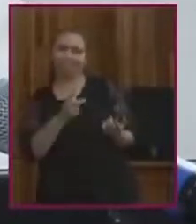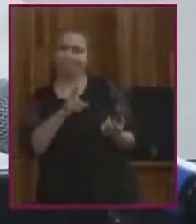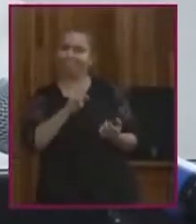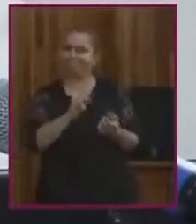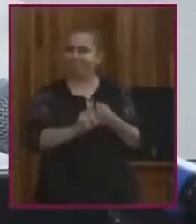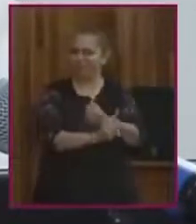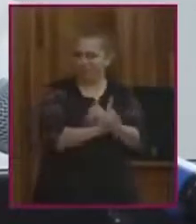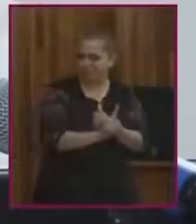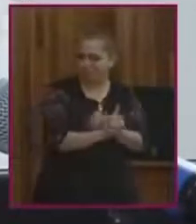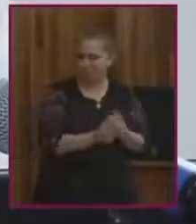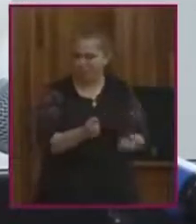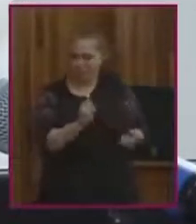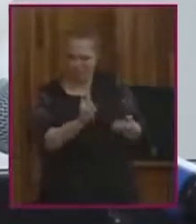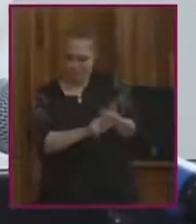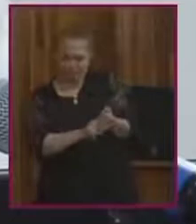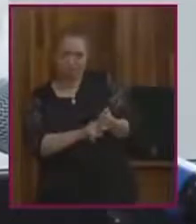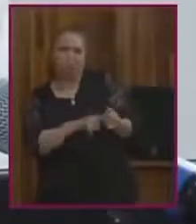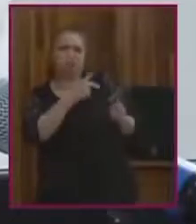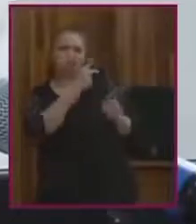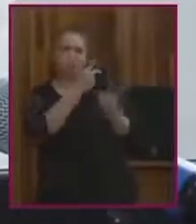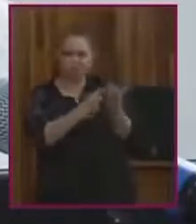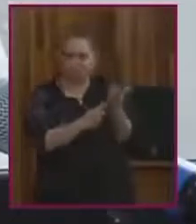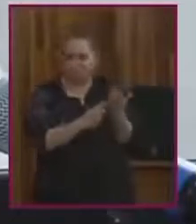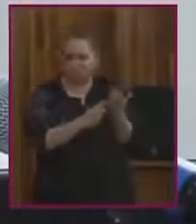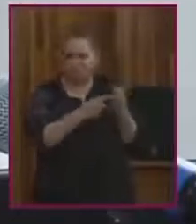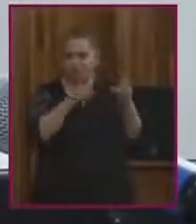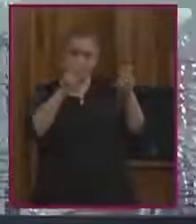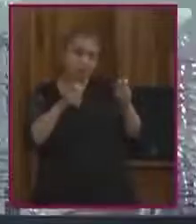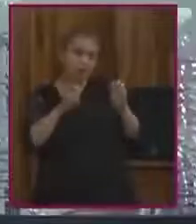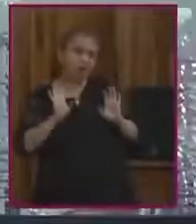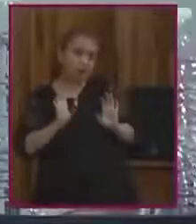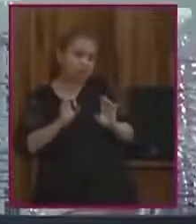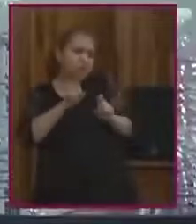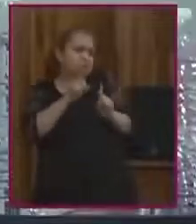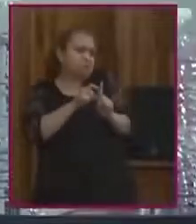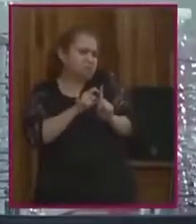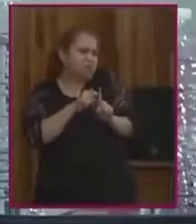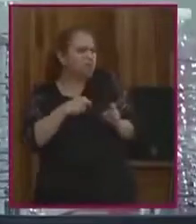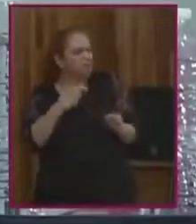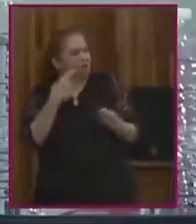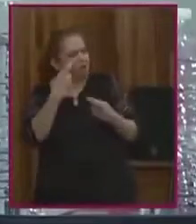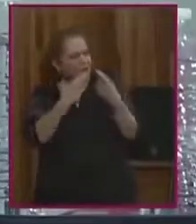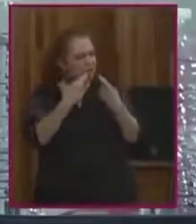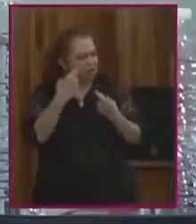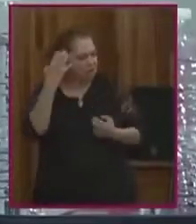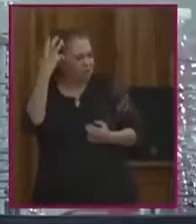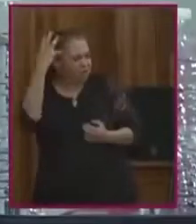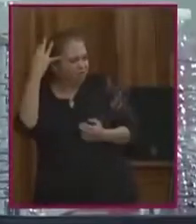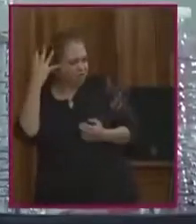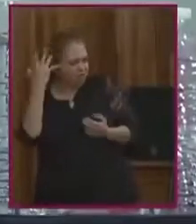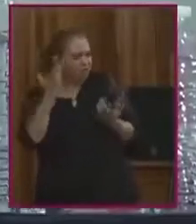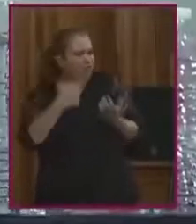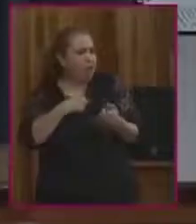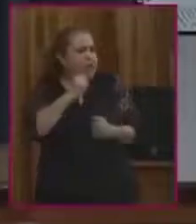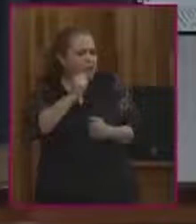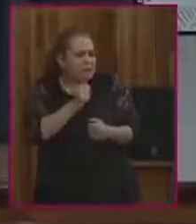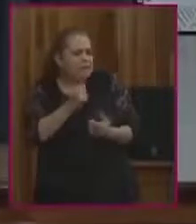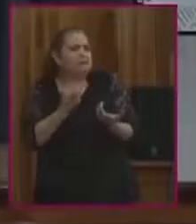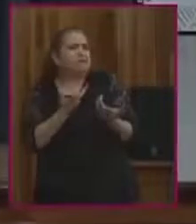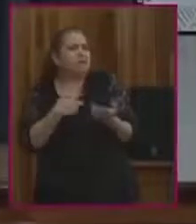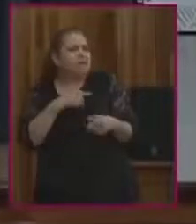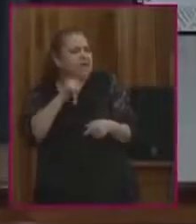interior de los mismos programas, habría que barrerlos, digamos, esa es una crítica, habría que analizar y habría que pensar en las